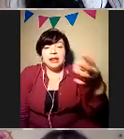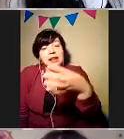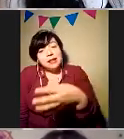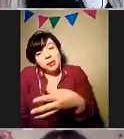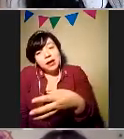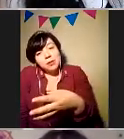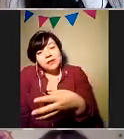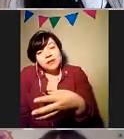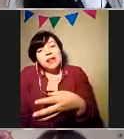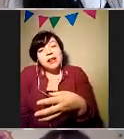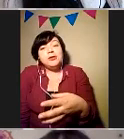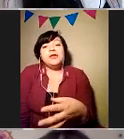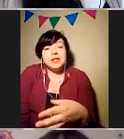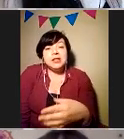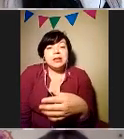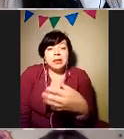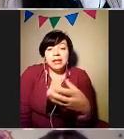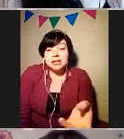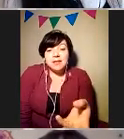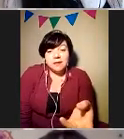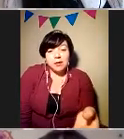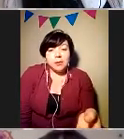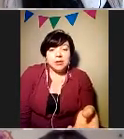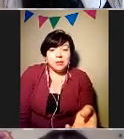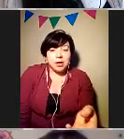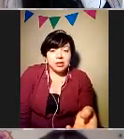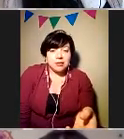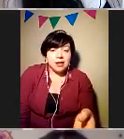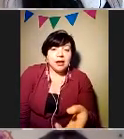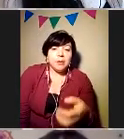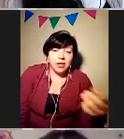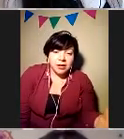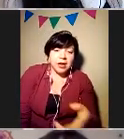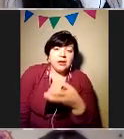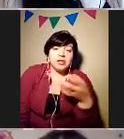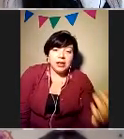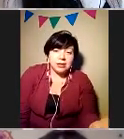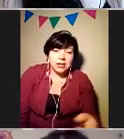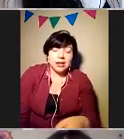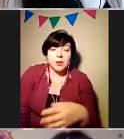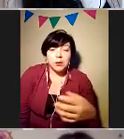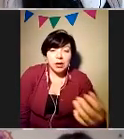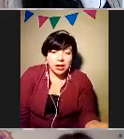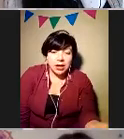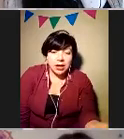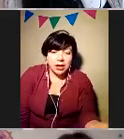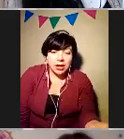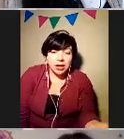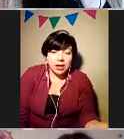exceso, y a la posibilidad de estos oficios de mantenerse vivos, como decíamos recién, a las modistas, a los sastres, a las